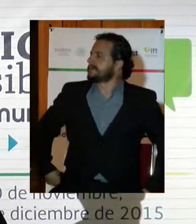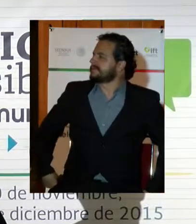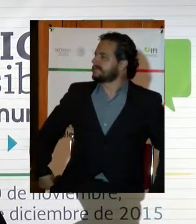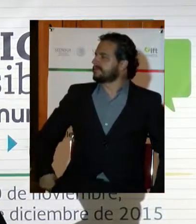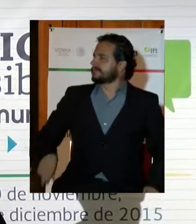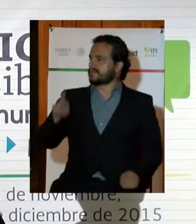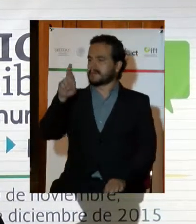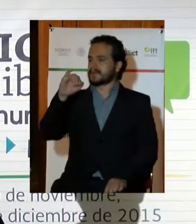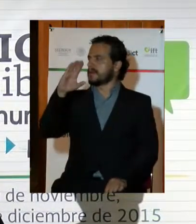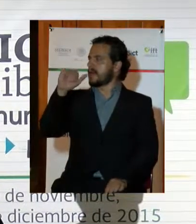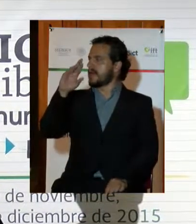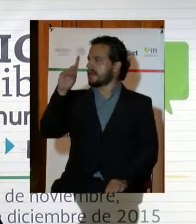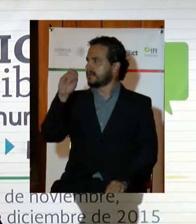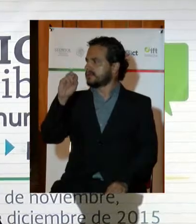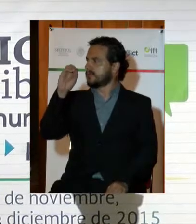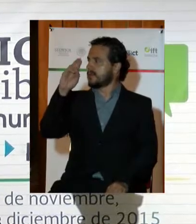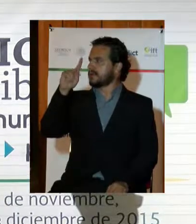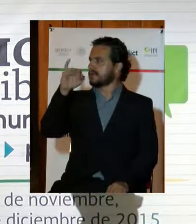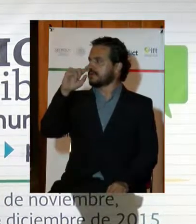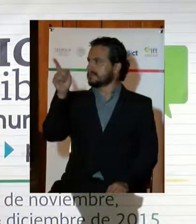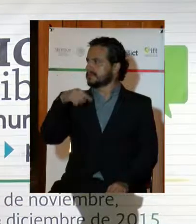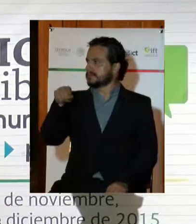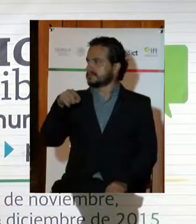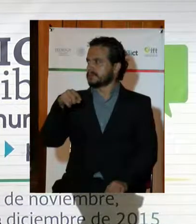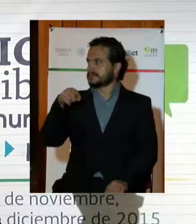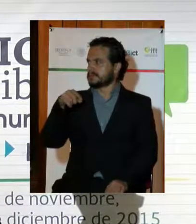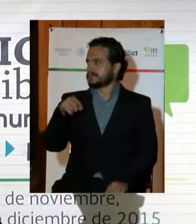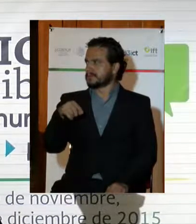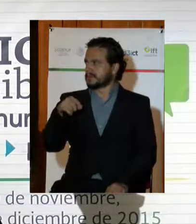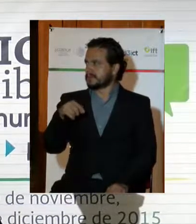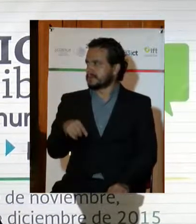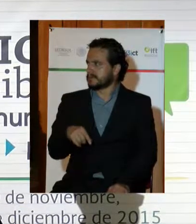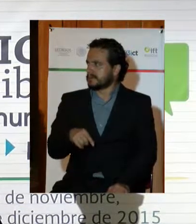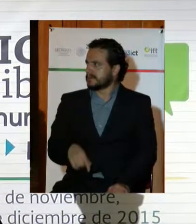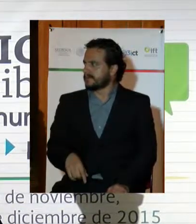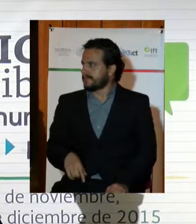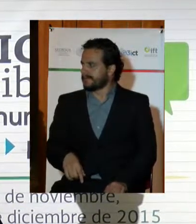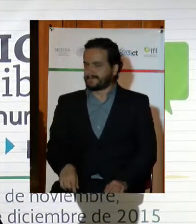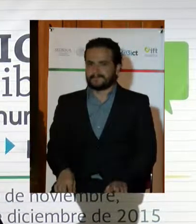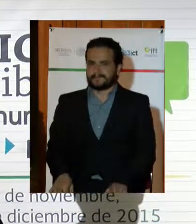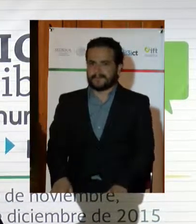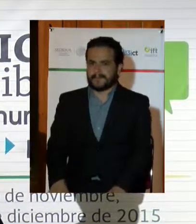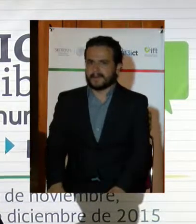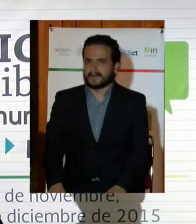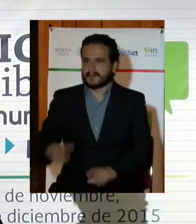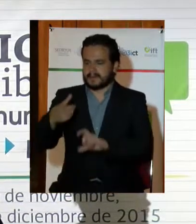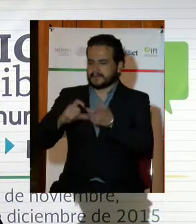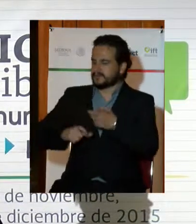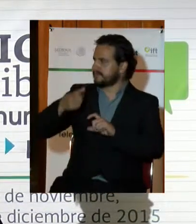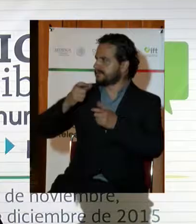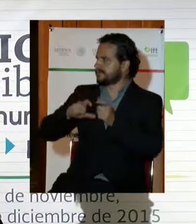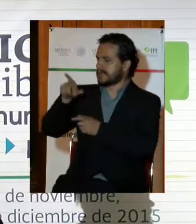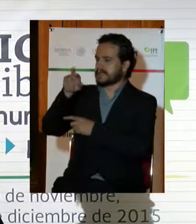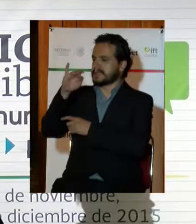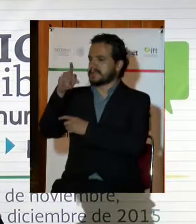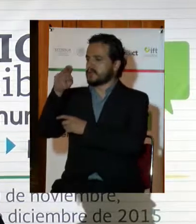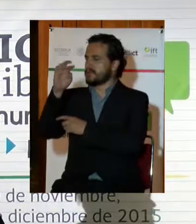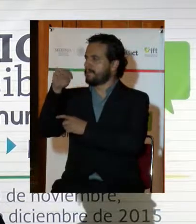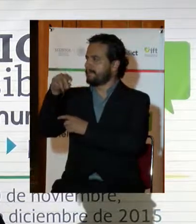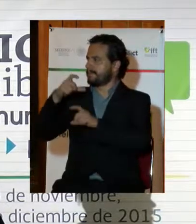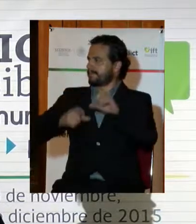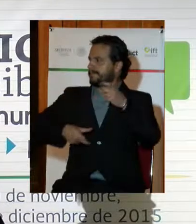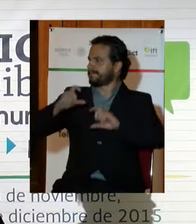Ortiz, del Inquenium, para que nos cuente la importancia de los servicios de telecomunicaciones